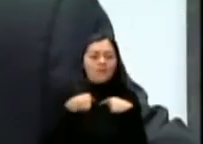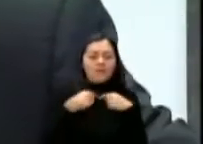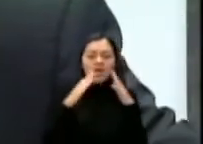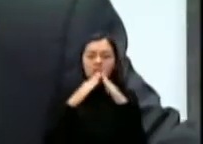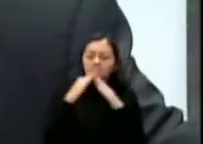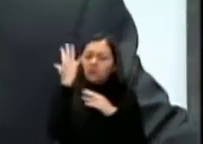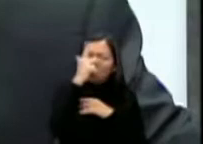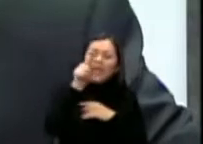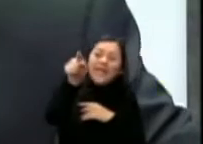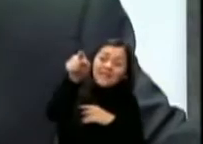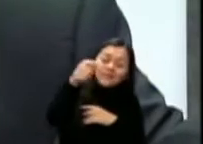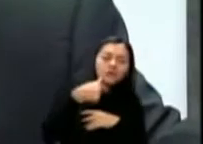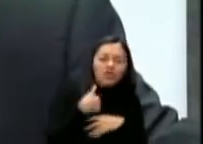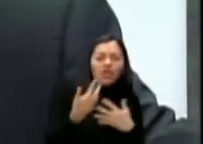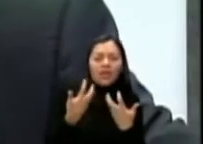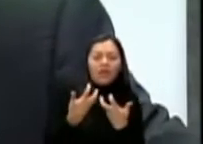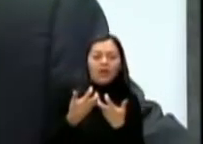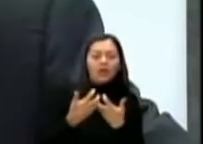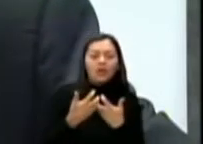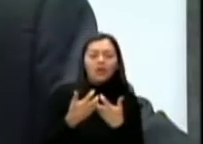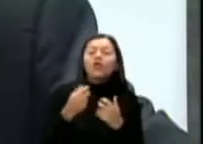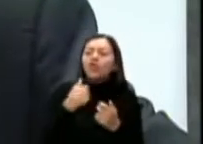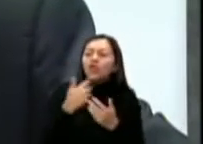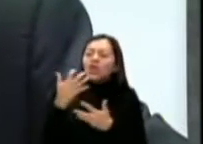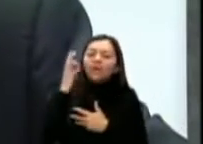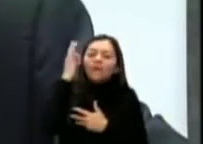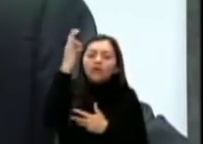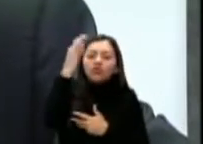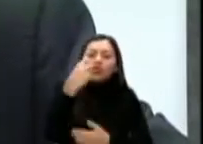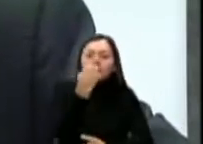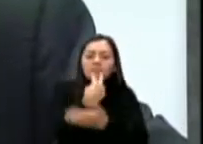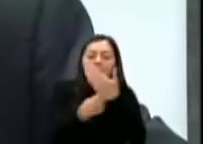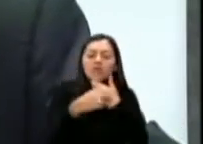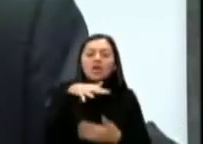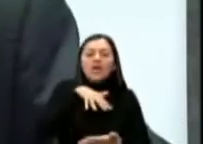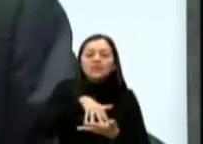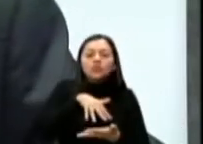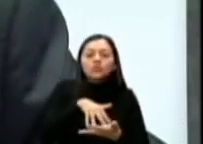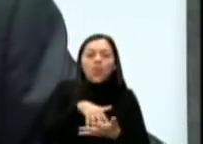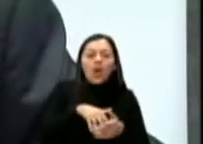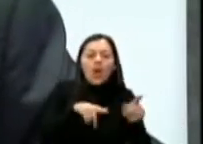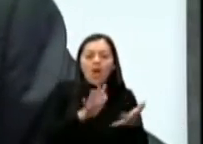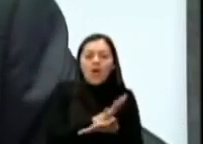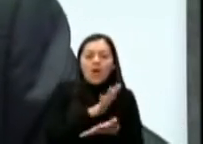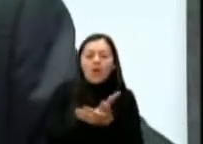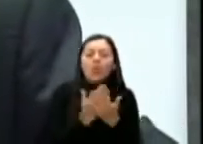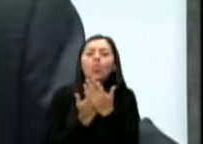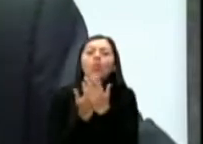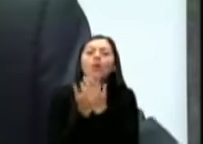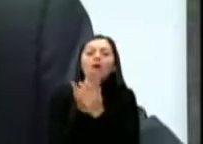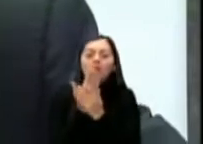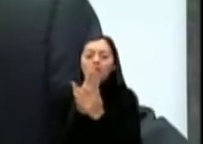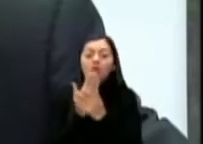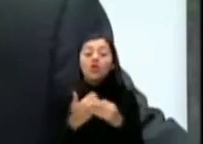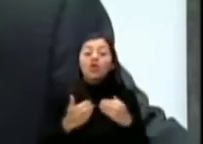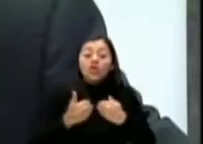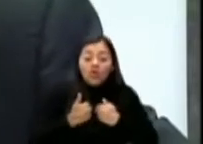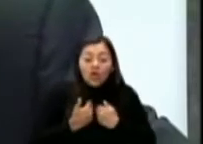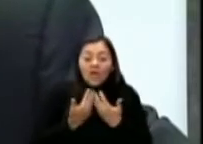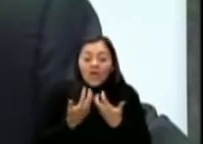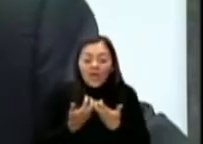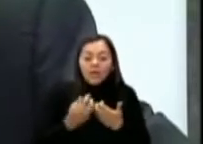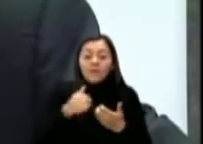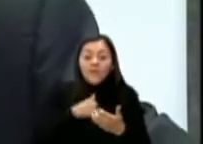casas y quiero que mis hijos estudien en la escuela del milenio que usted dice y quiero que mis hijos